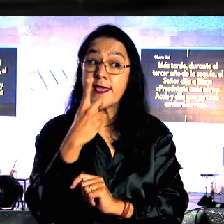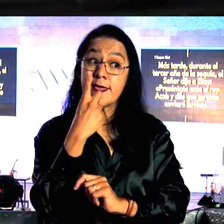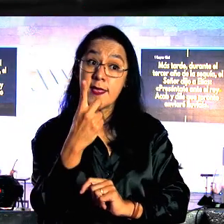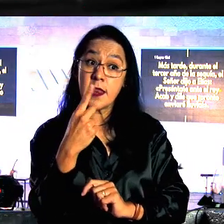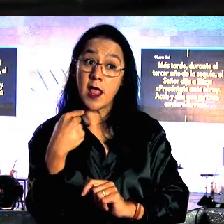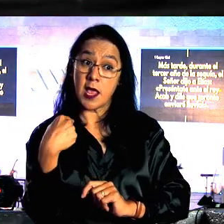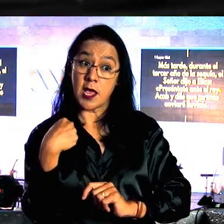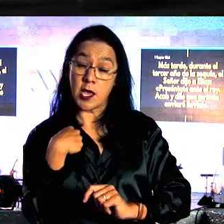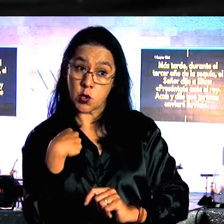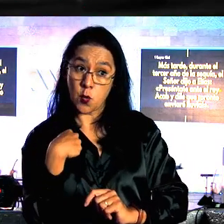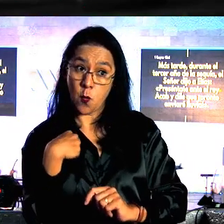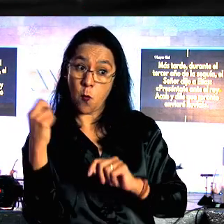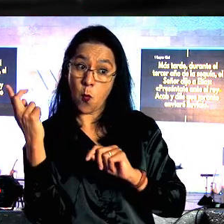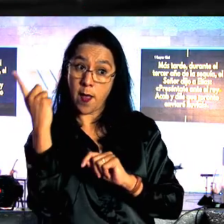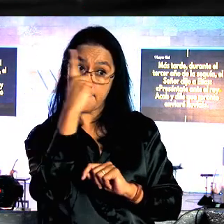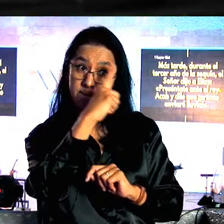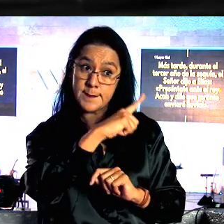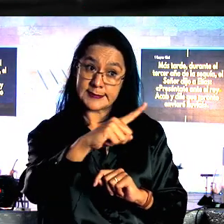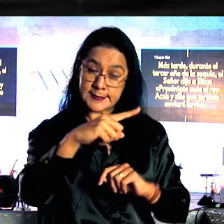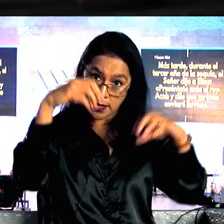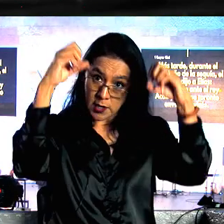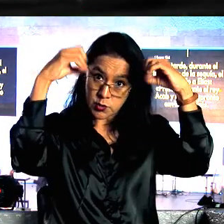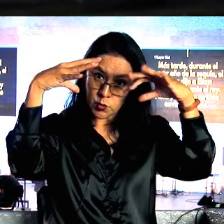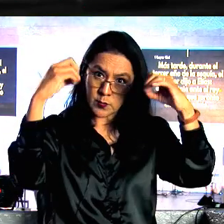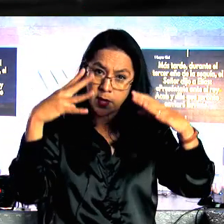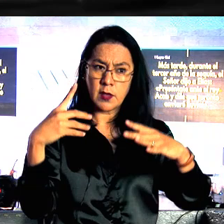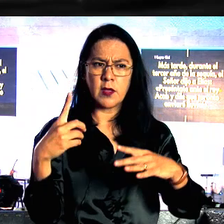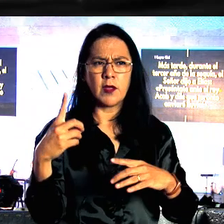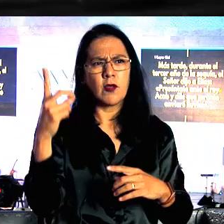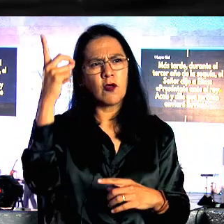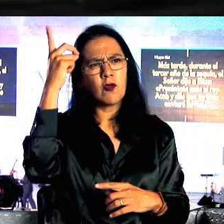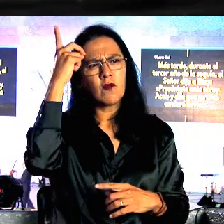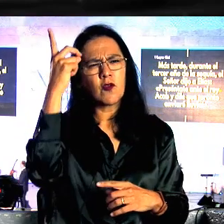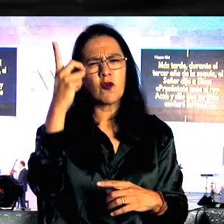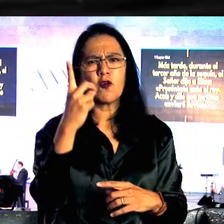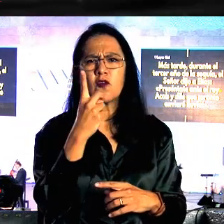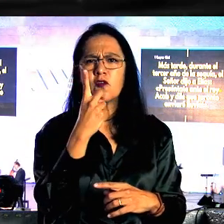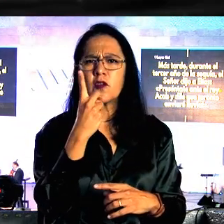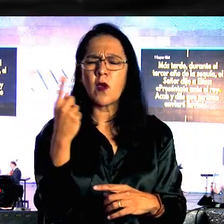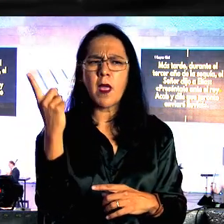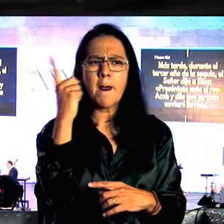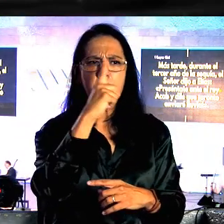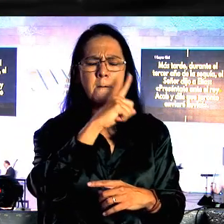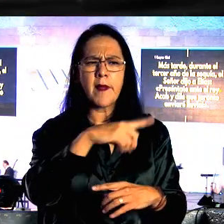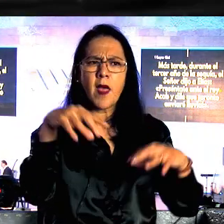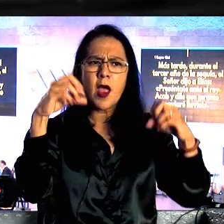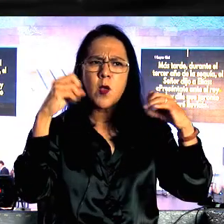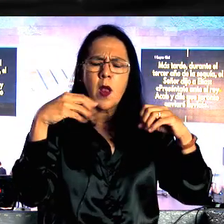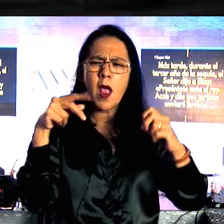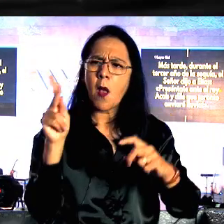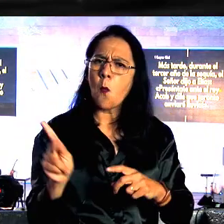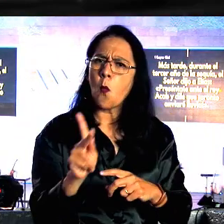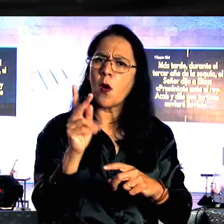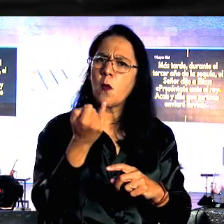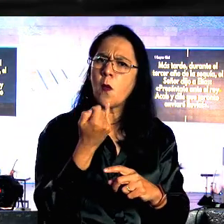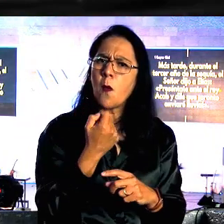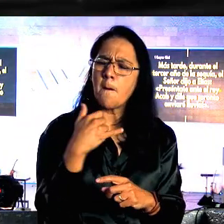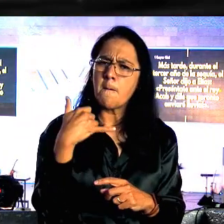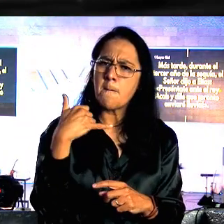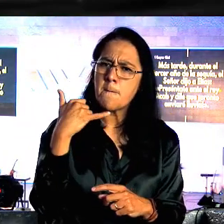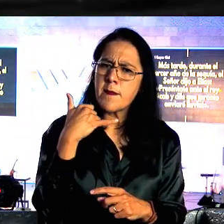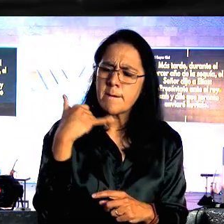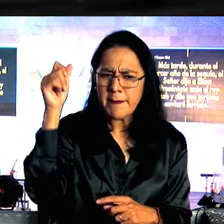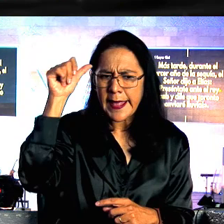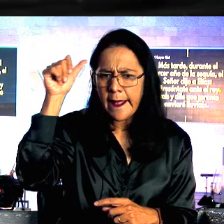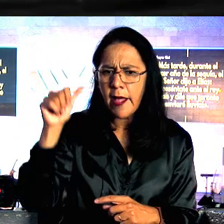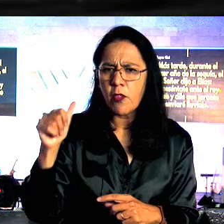yo sé más así bueno y como Dios dijo que iba a enviar lluvia si el pueblo estaba en pecado bueno sigamos leyendo ¿por qué se había